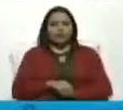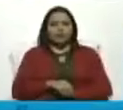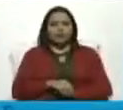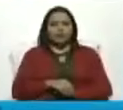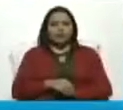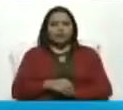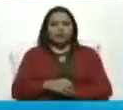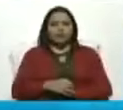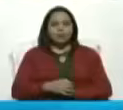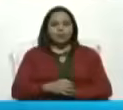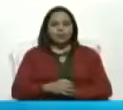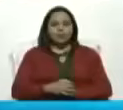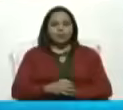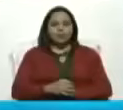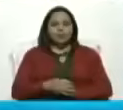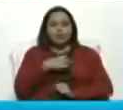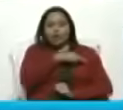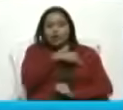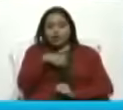Hemos pasado